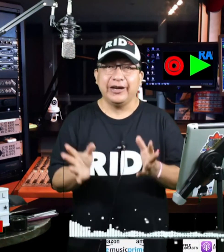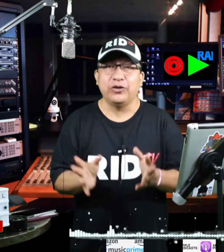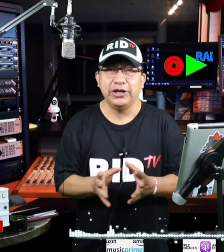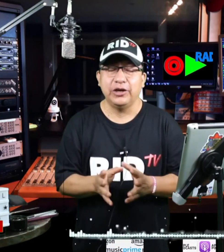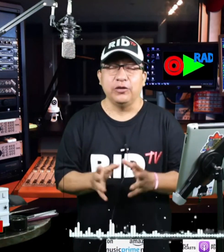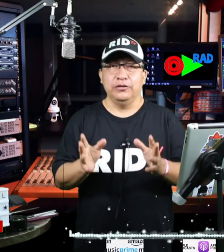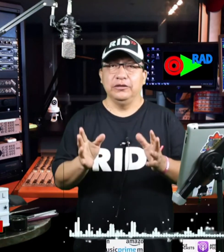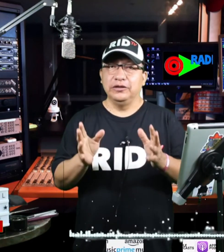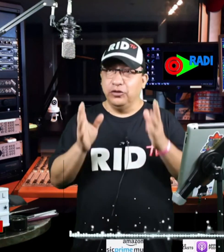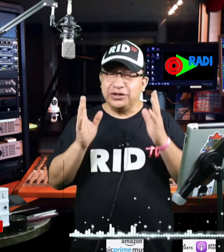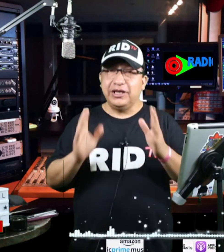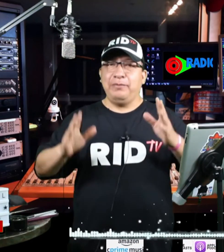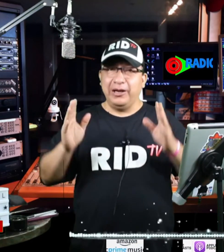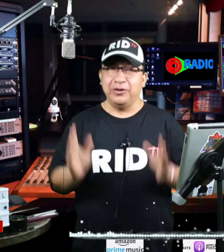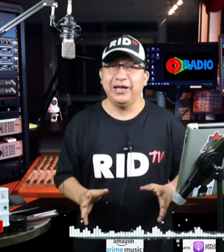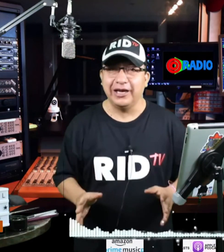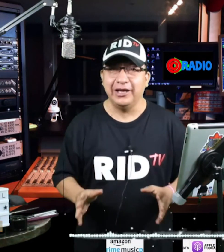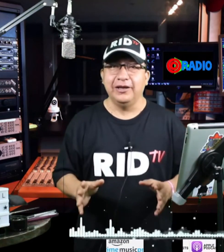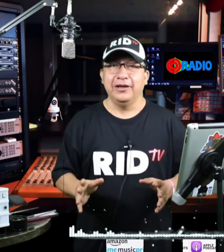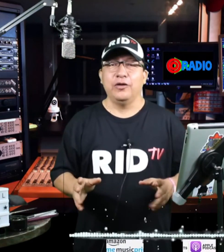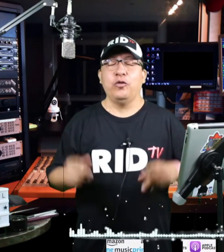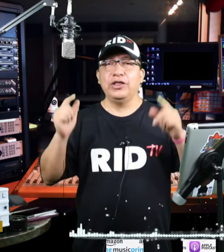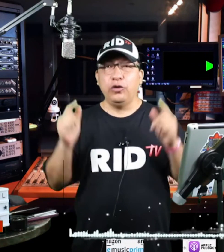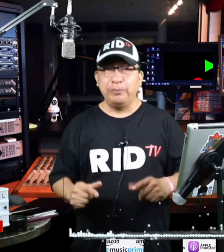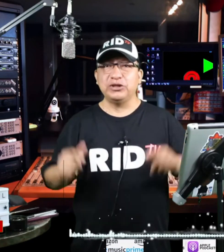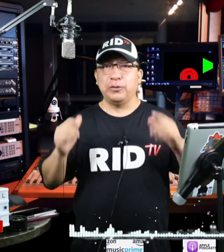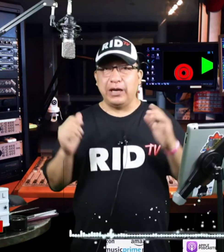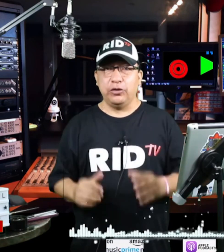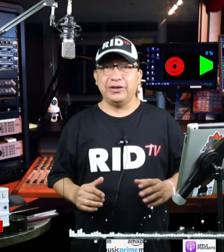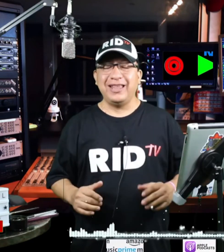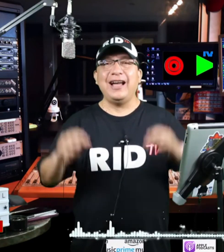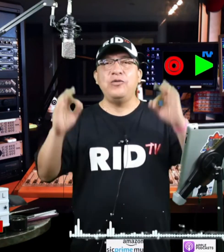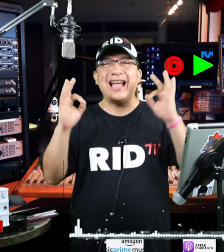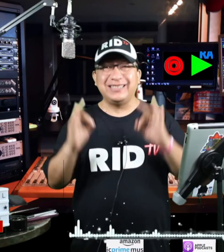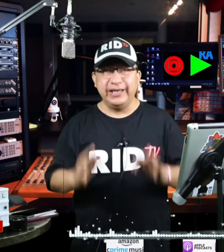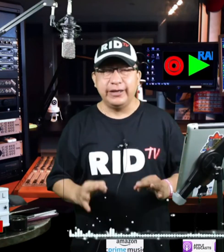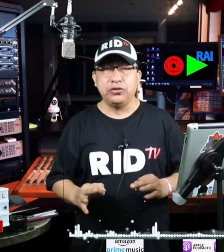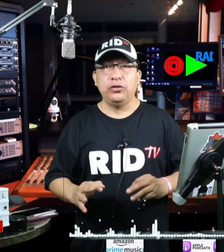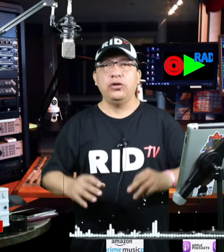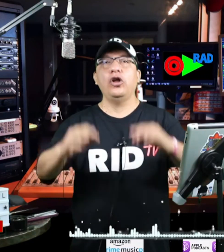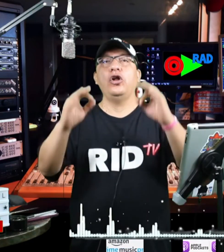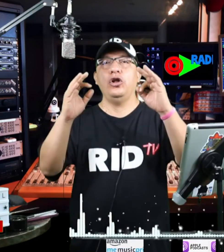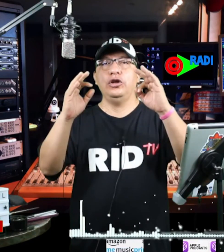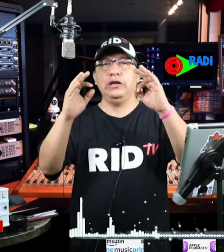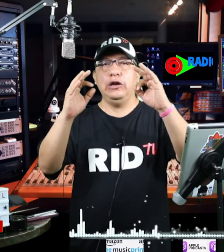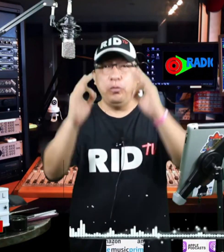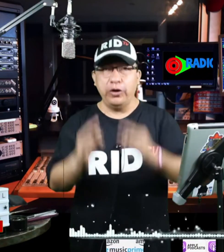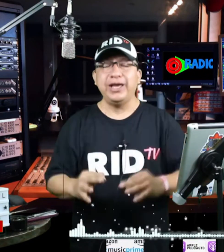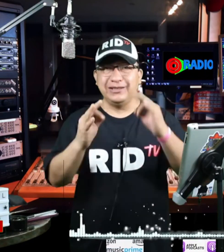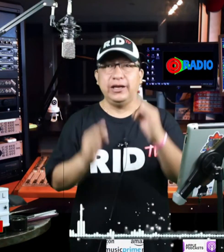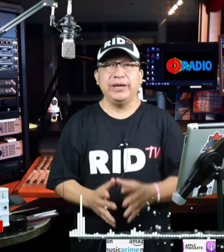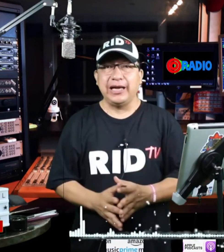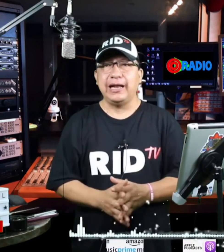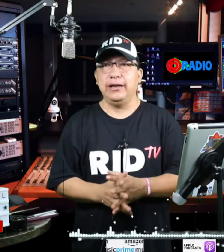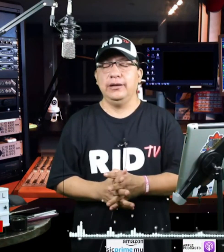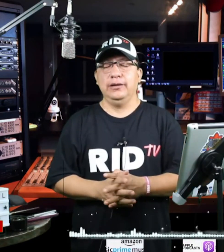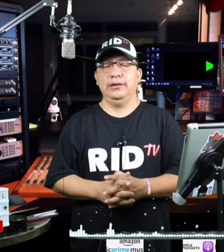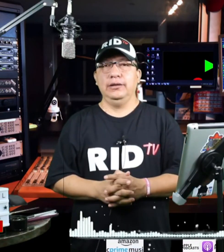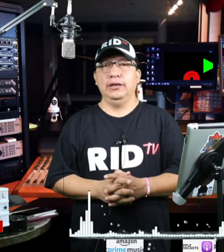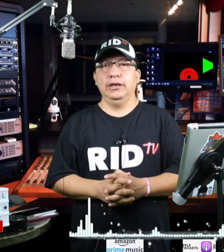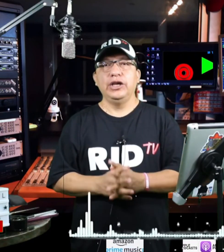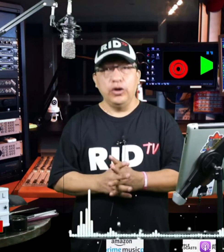Hay que reconocerlo. Yo siempre lo dije aquí. Cuando López Obrador tenga un acierto, lo voy a decir en mi